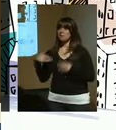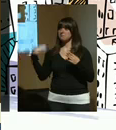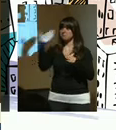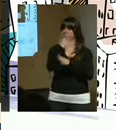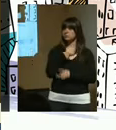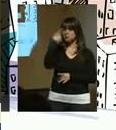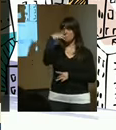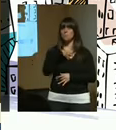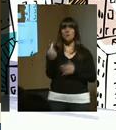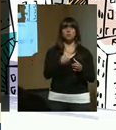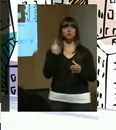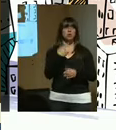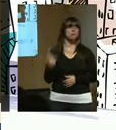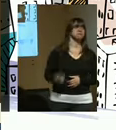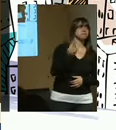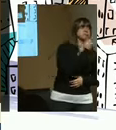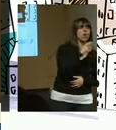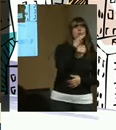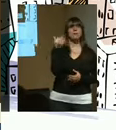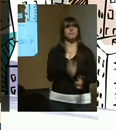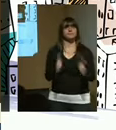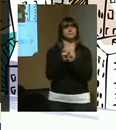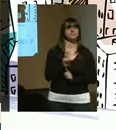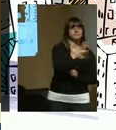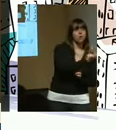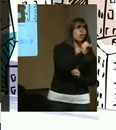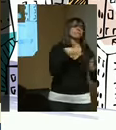pueden ir solos, si pueden ir acompañados o si directamente no pueden ir.